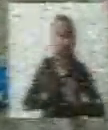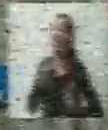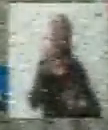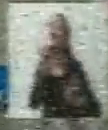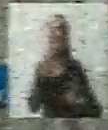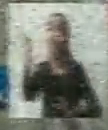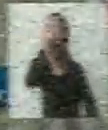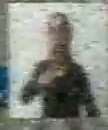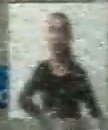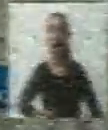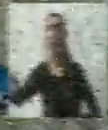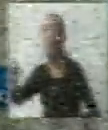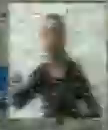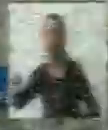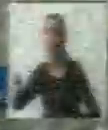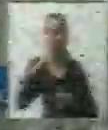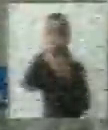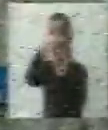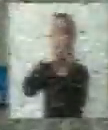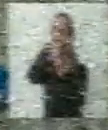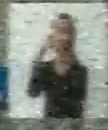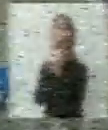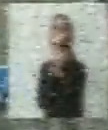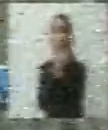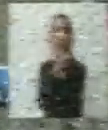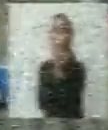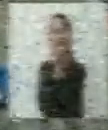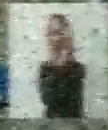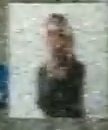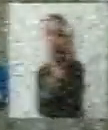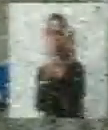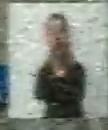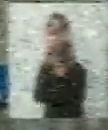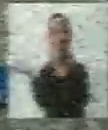la cabecita fue depositada en la morgue judicial y, bueno, a la espera de una autopsia correspondiente.